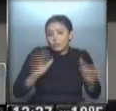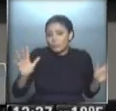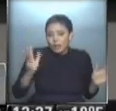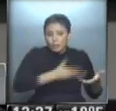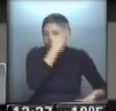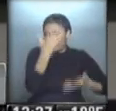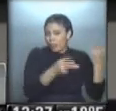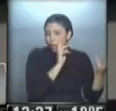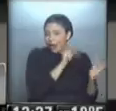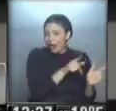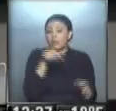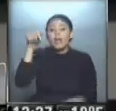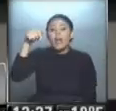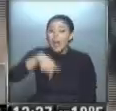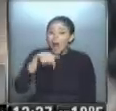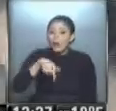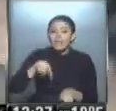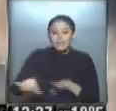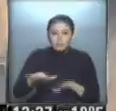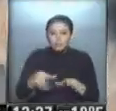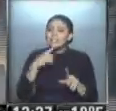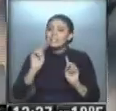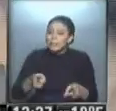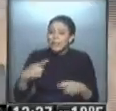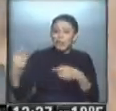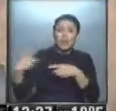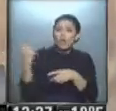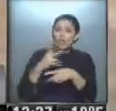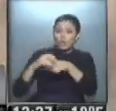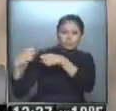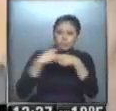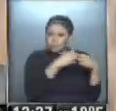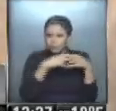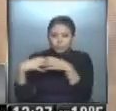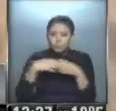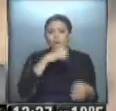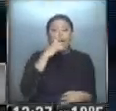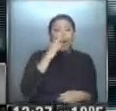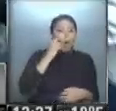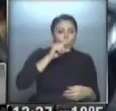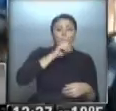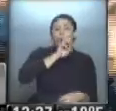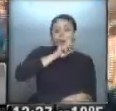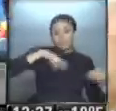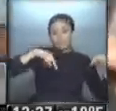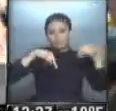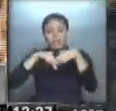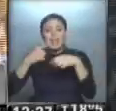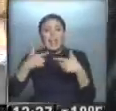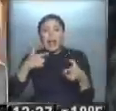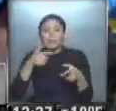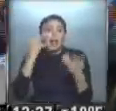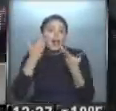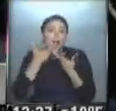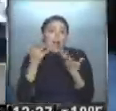en este caso lo que está diciendo es que también hay un forcejeo que la víctima se vuelca sobre el arma y el arma se dispara la verdad que también suena un poco